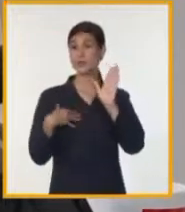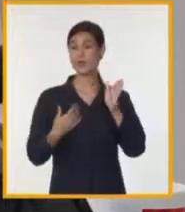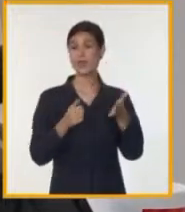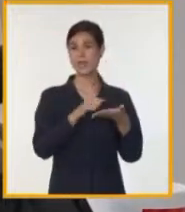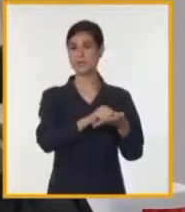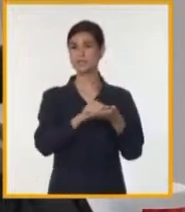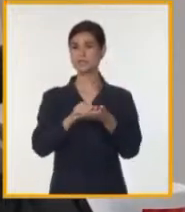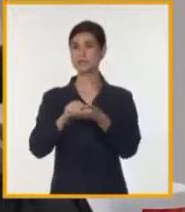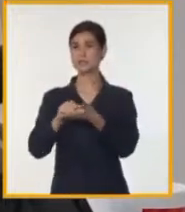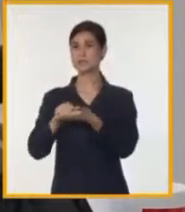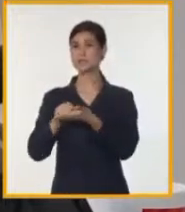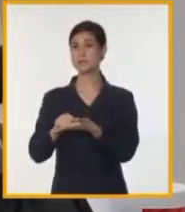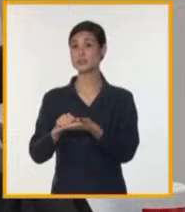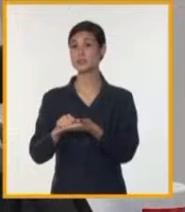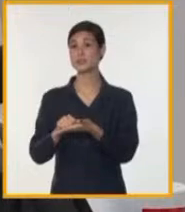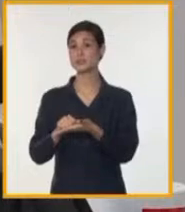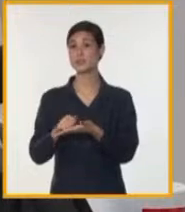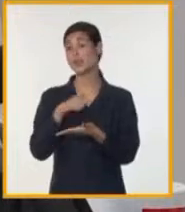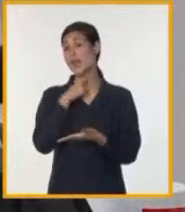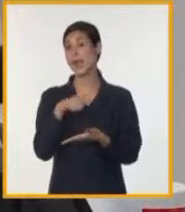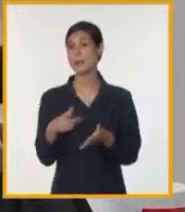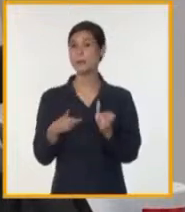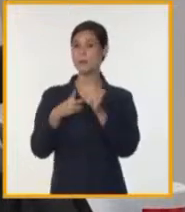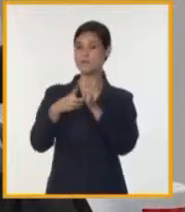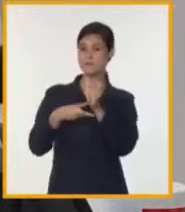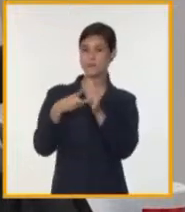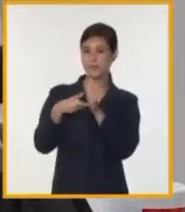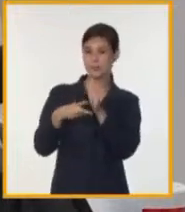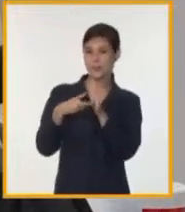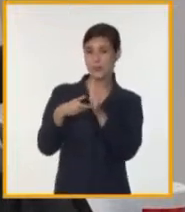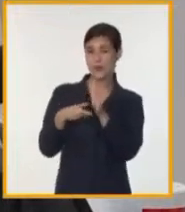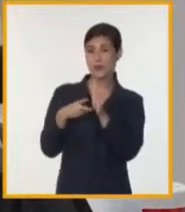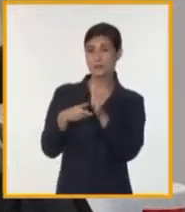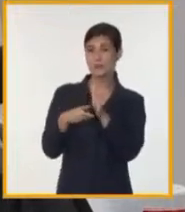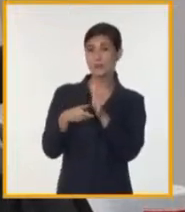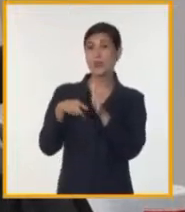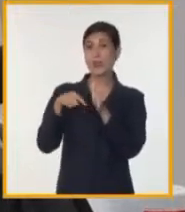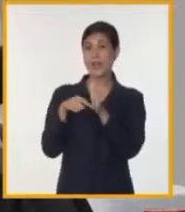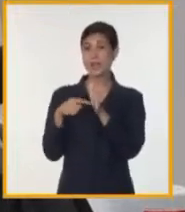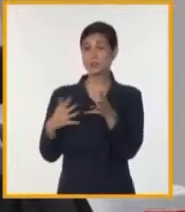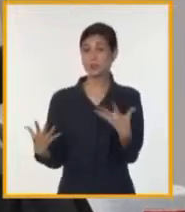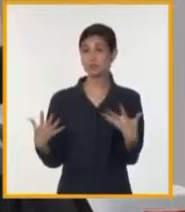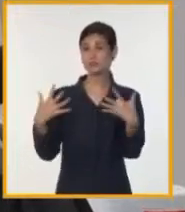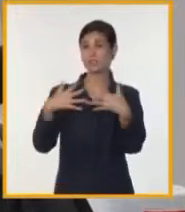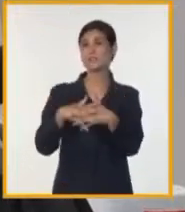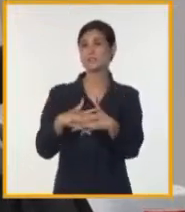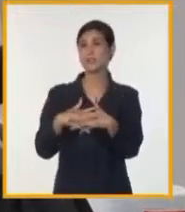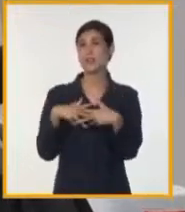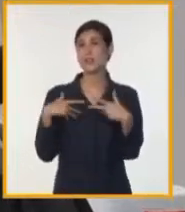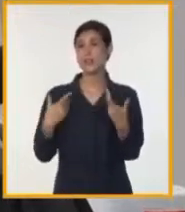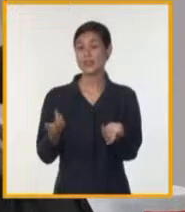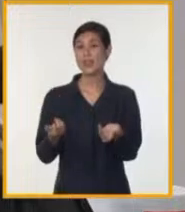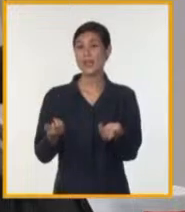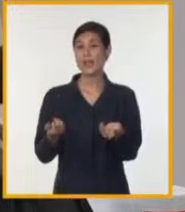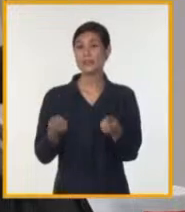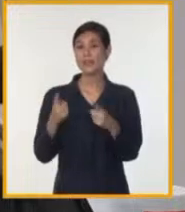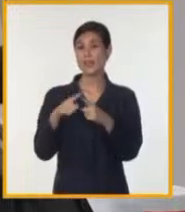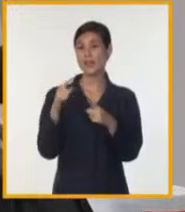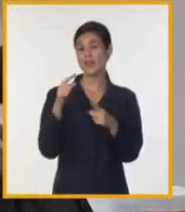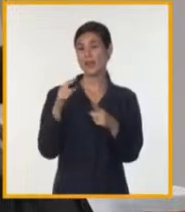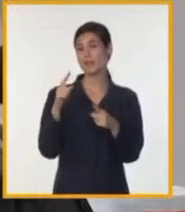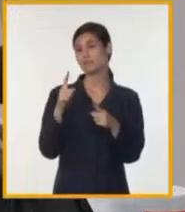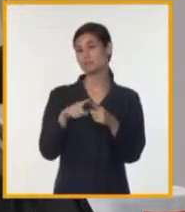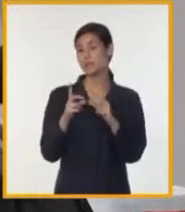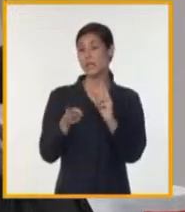intermodales, que están las que tocan el ferrocarril. Es decir, que están vinculadas netamente a la actividad ferroviaria, a los trenes nacionales, que